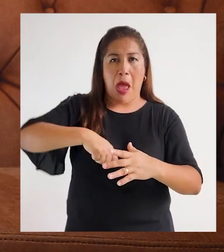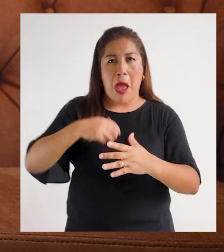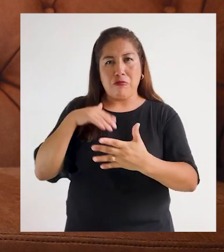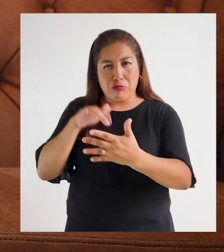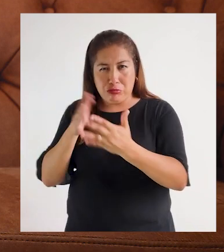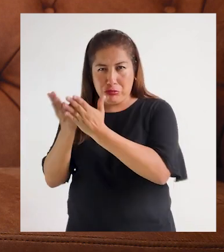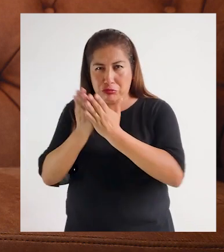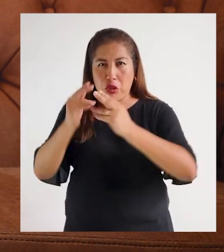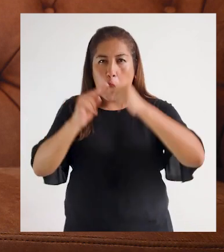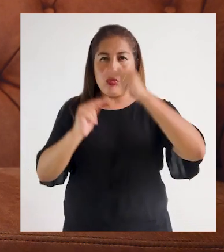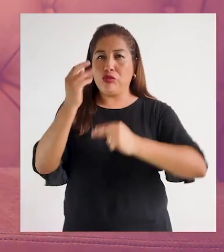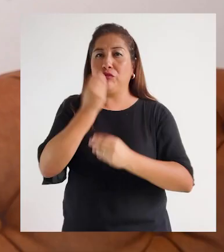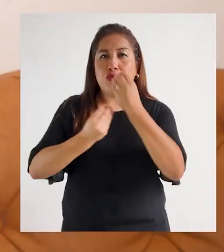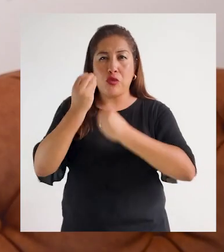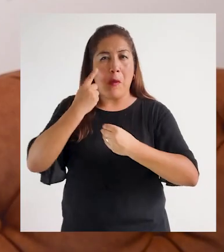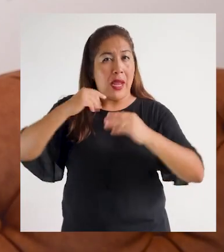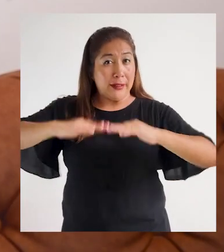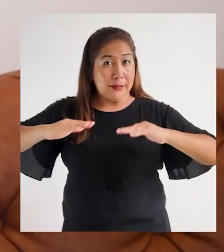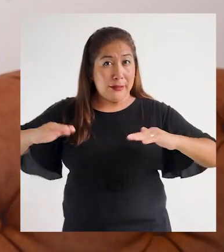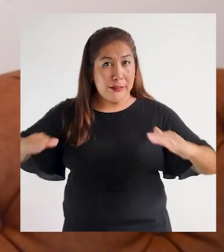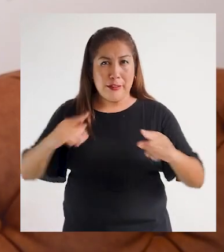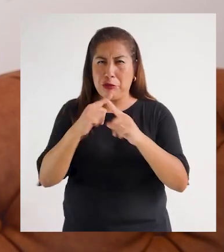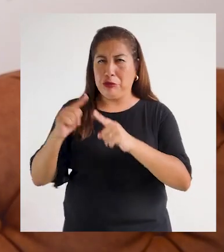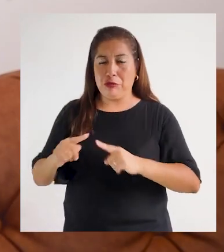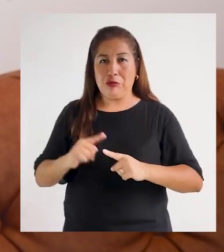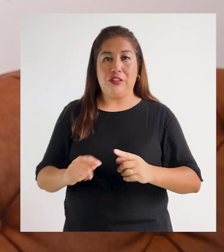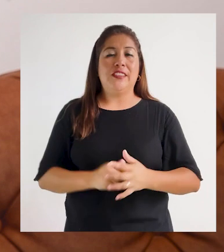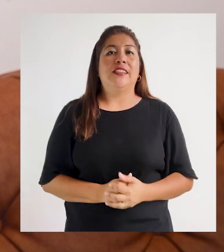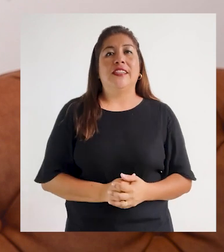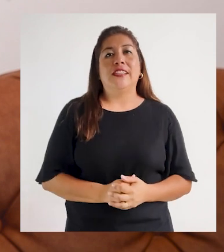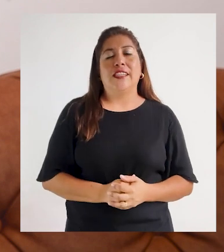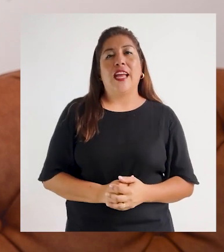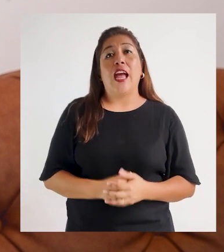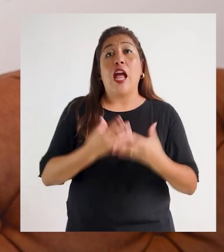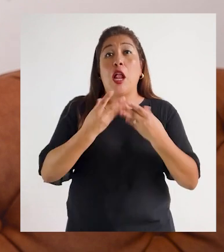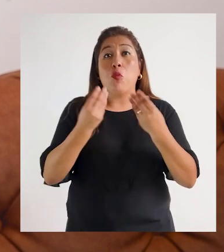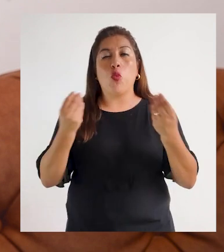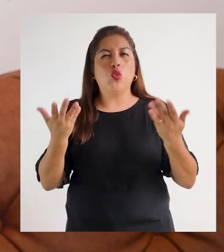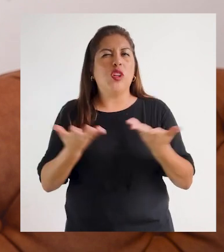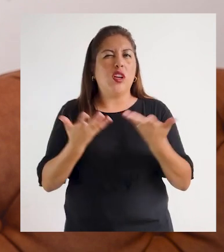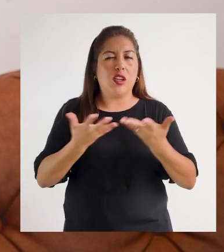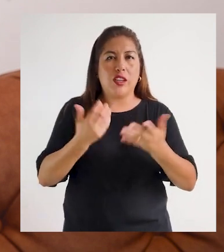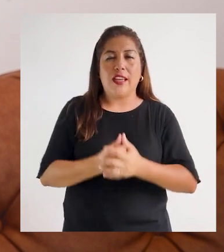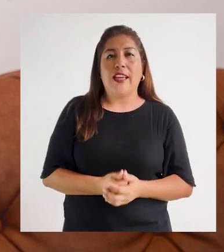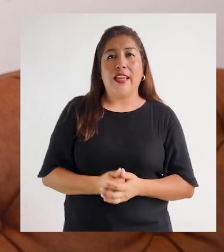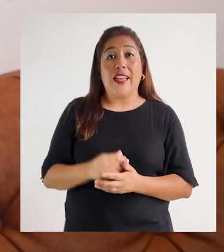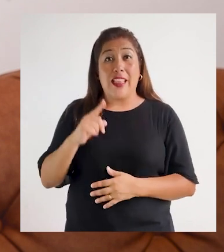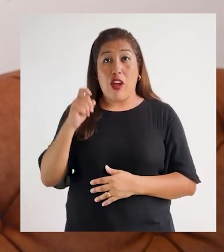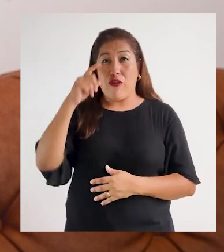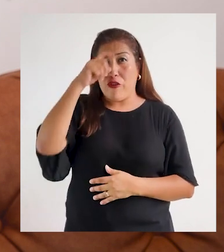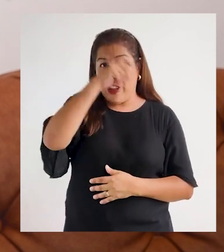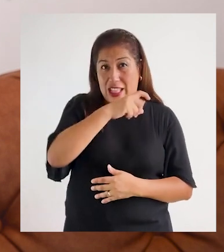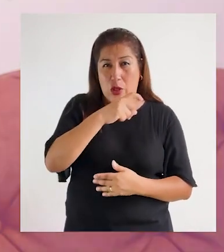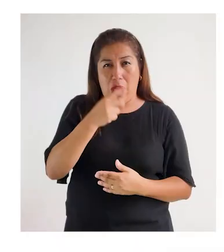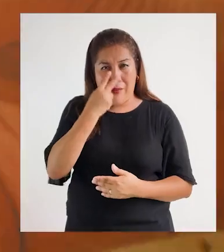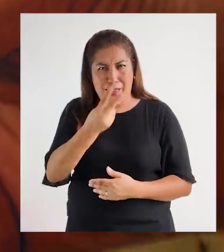de nutrición infantil, todas las dificultades que trae la etapa de alimentación